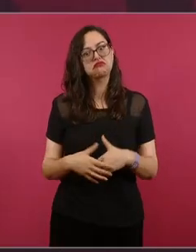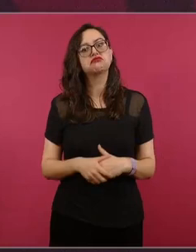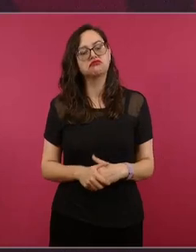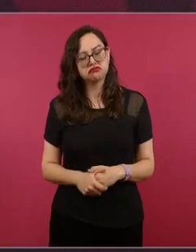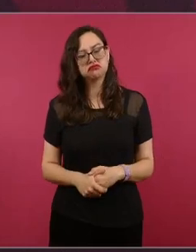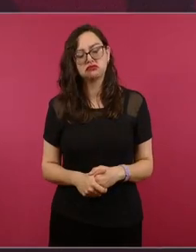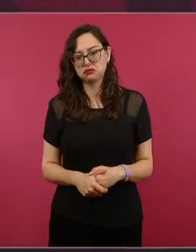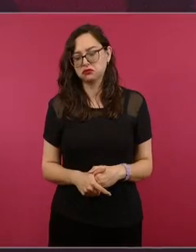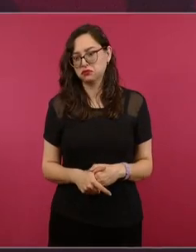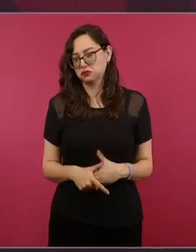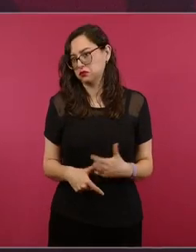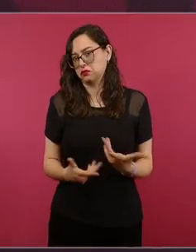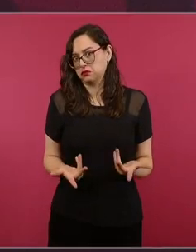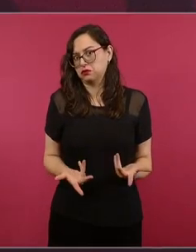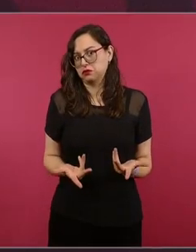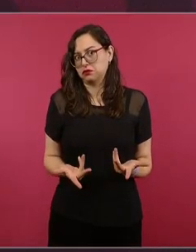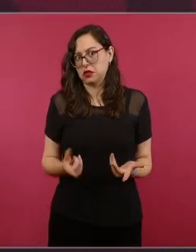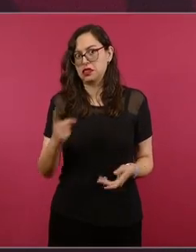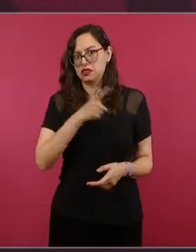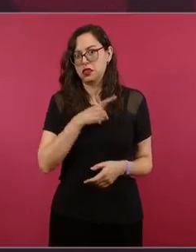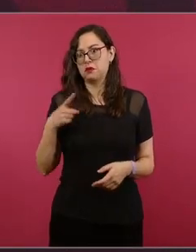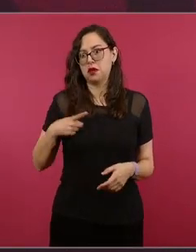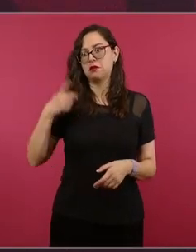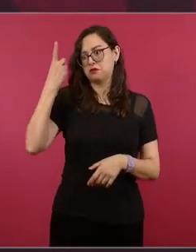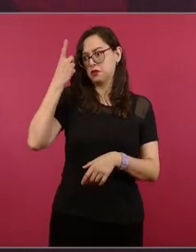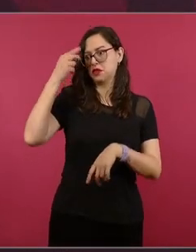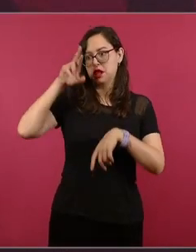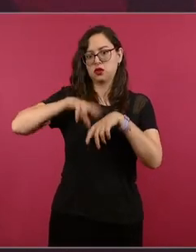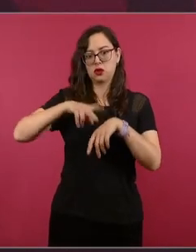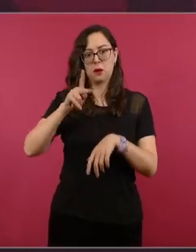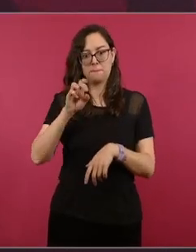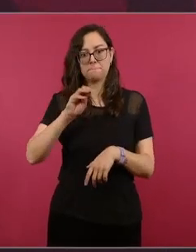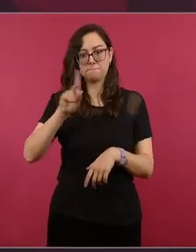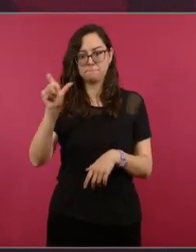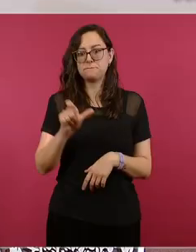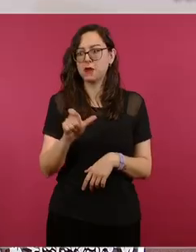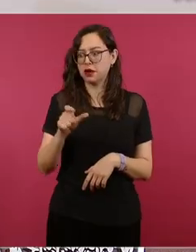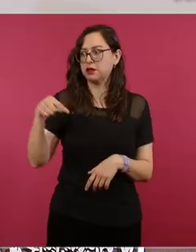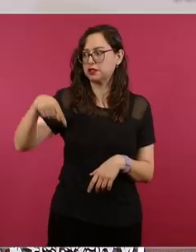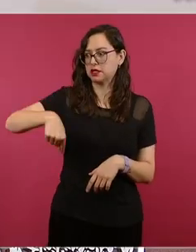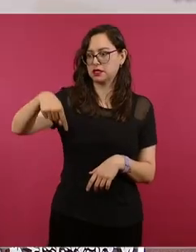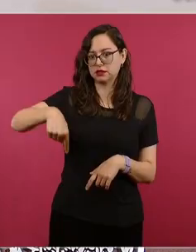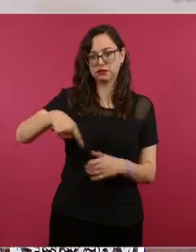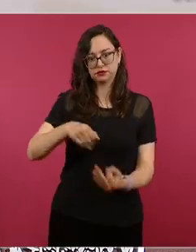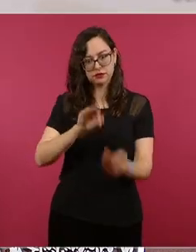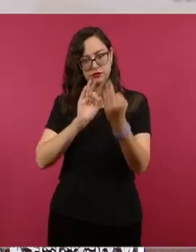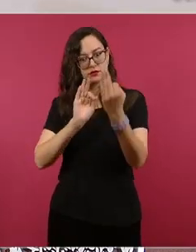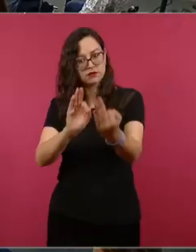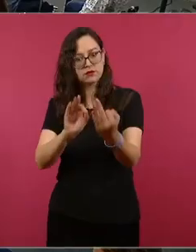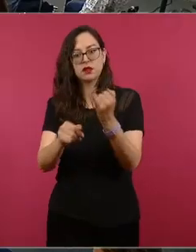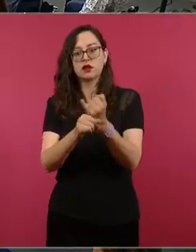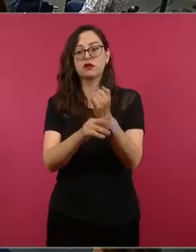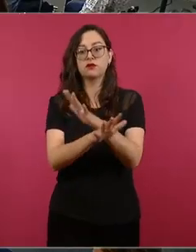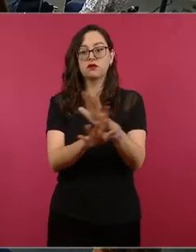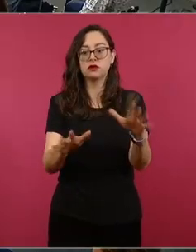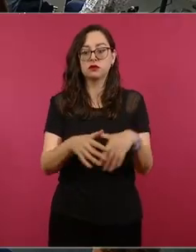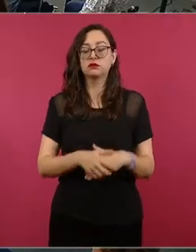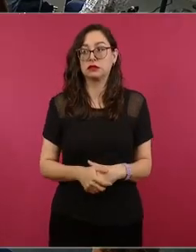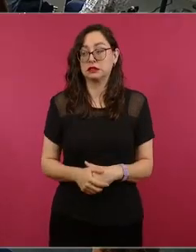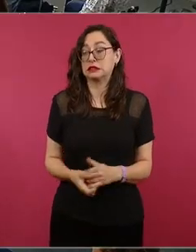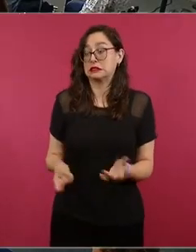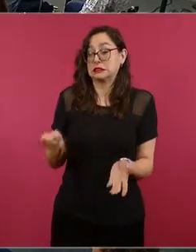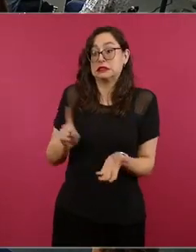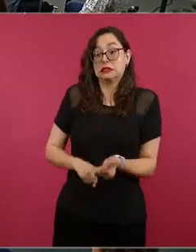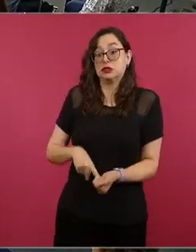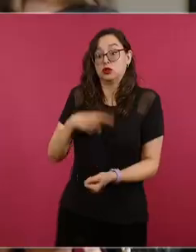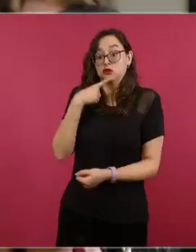aquí el director de Pemex. Para informar. Y que nos informe. Sí, porque hay una investigación, una denuncia interna,